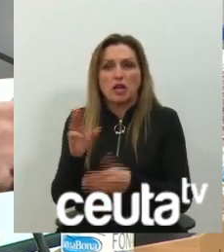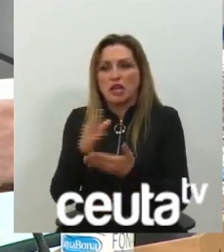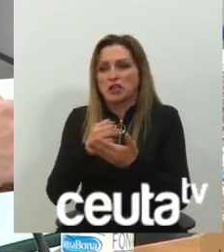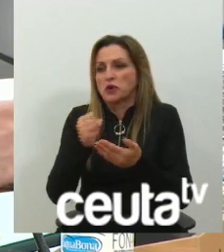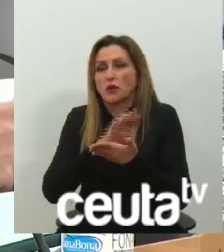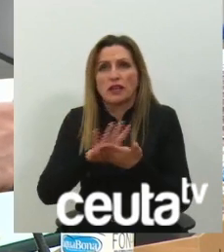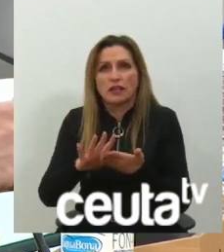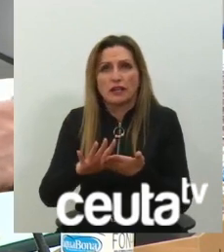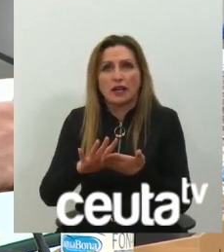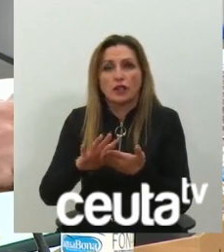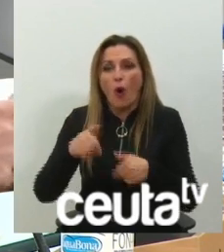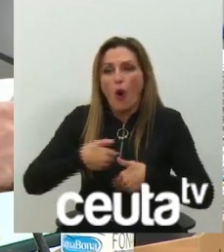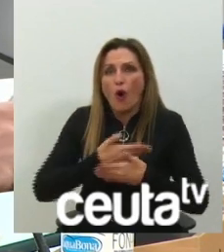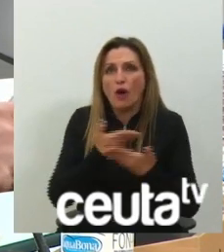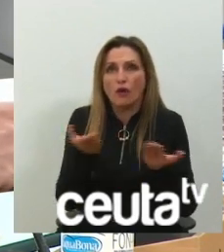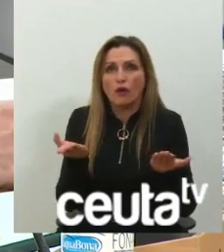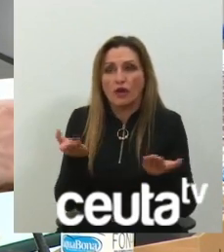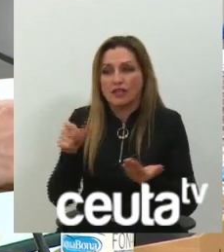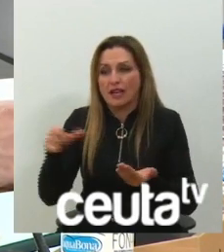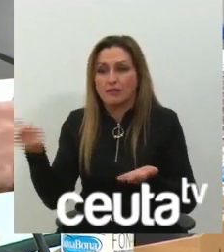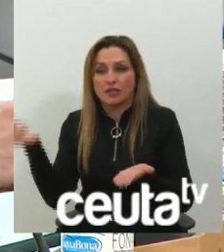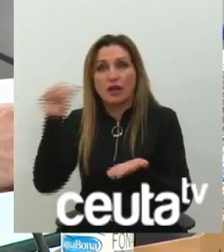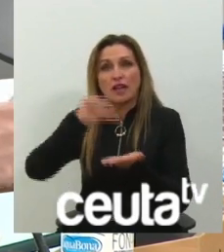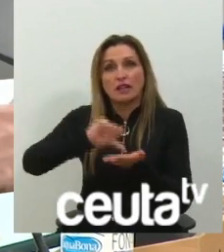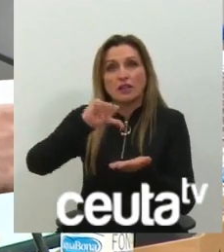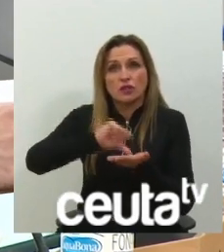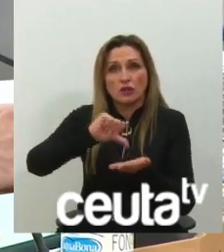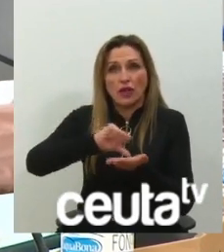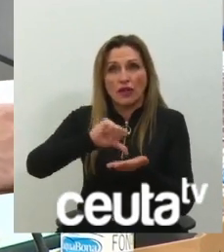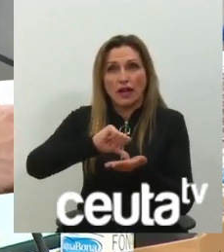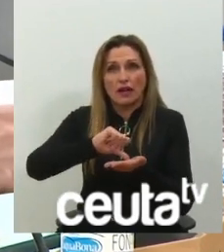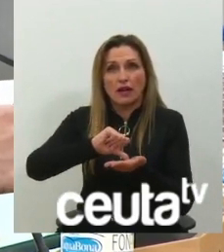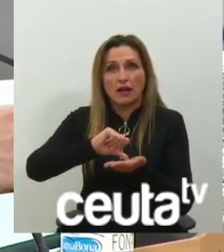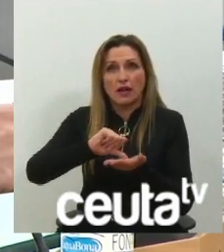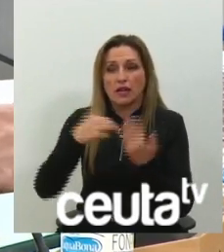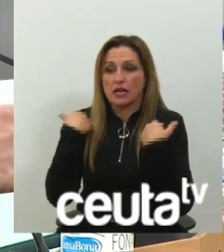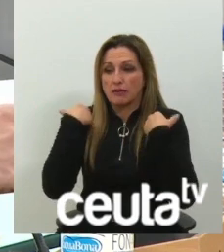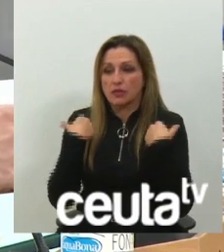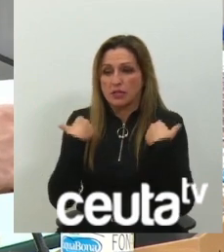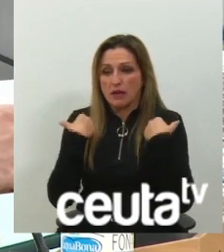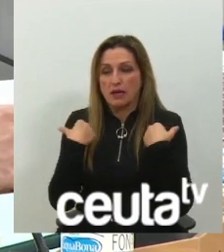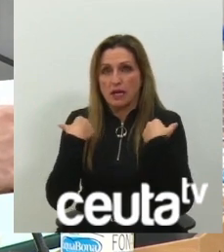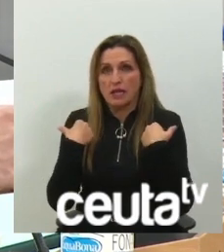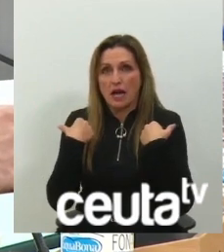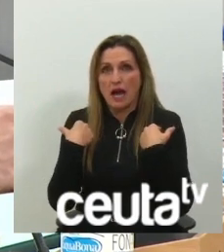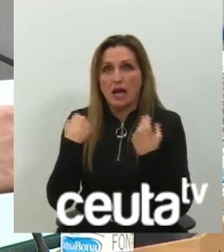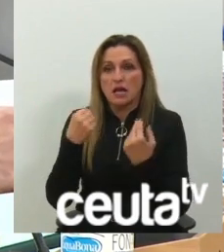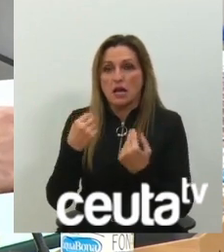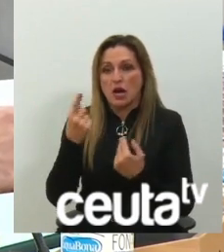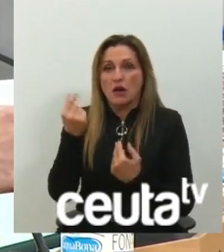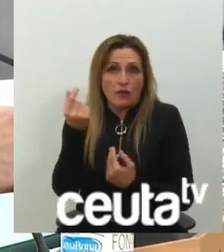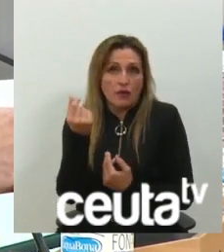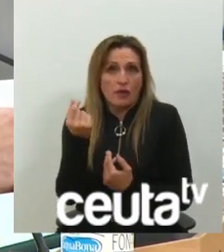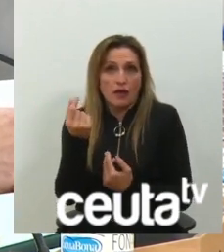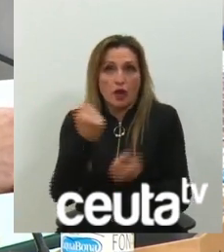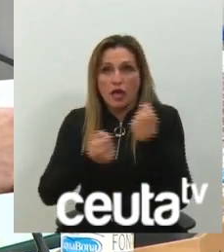pues lo que se le ofrece al ciudadano lo que no se puede lo que no se puede ofrecer esa irresponsabilidad financiera se lo ofrecen como bueno con